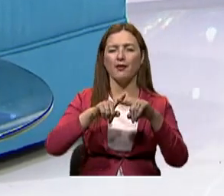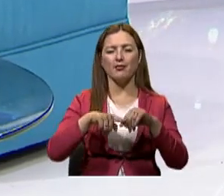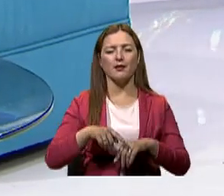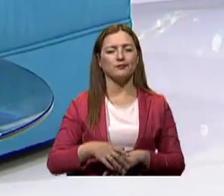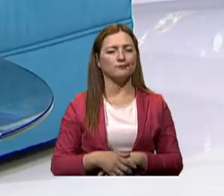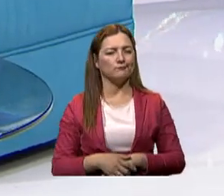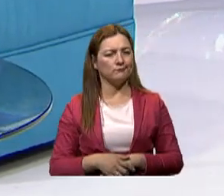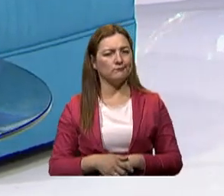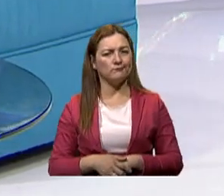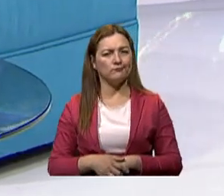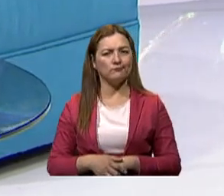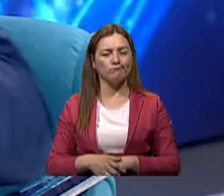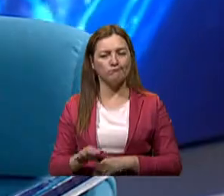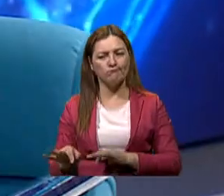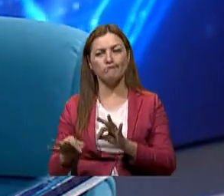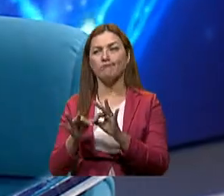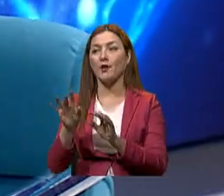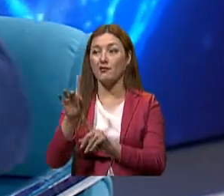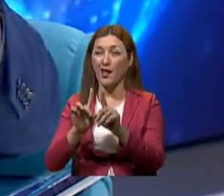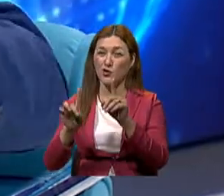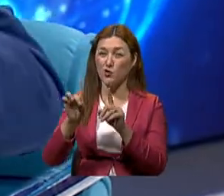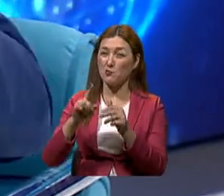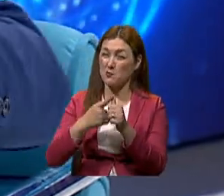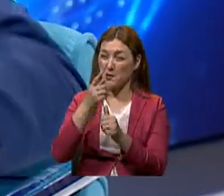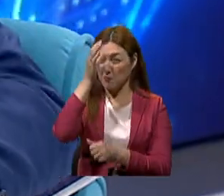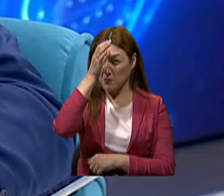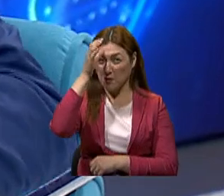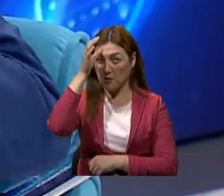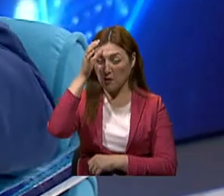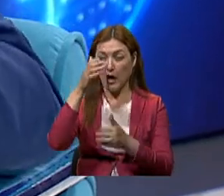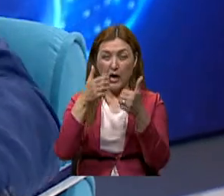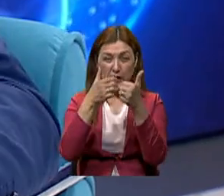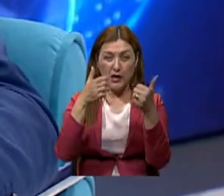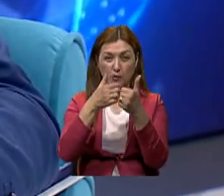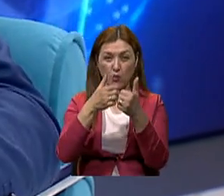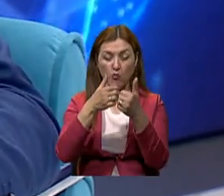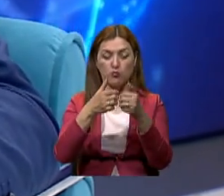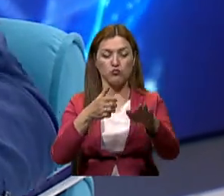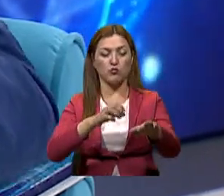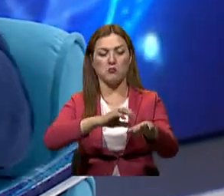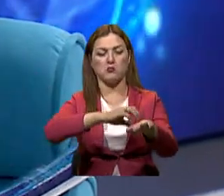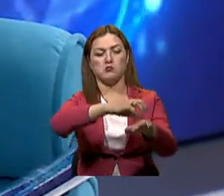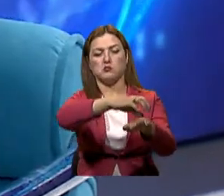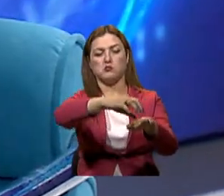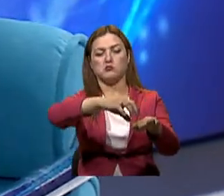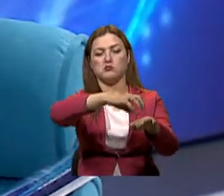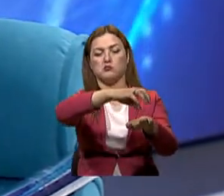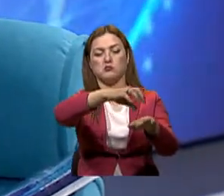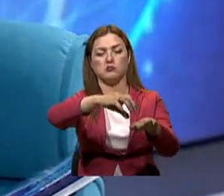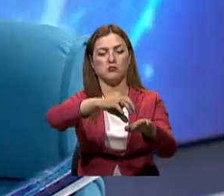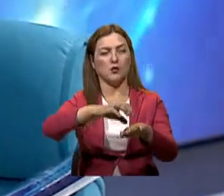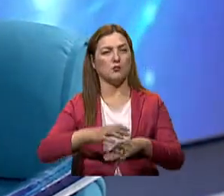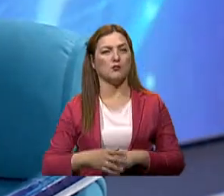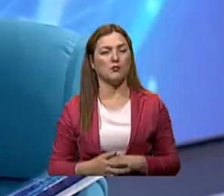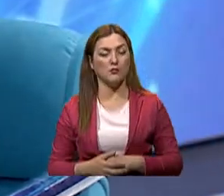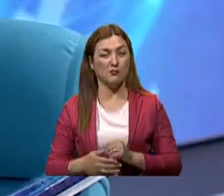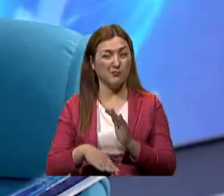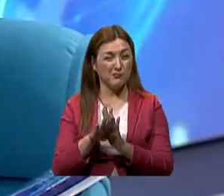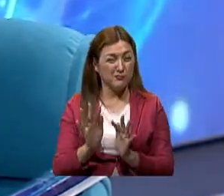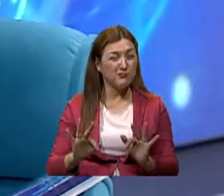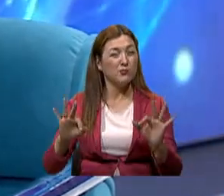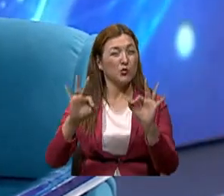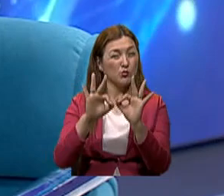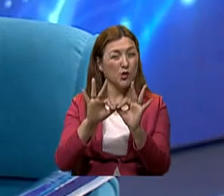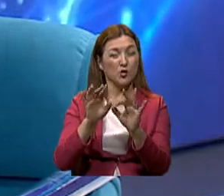el diagnóstico es clínico al inicio, obviamente con estos aparatitos del eco ya son mucho más portátiles, pero lo ideal es que nosotros vayamos